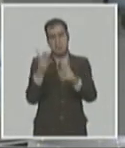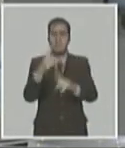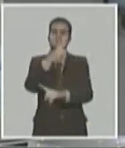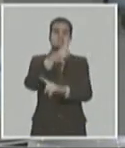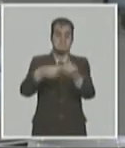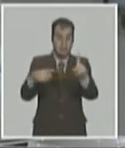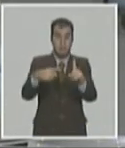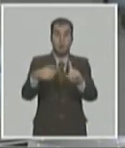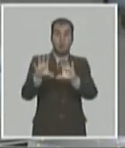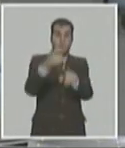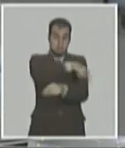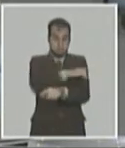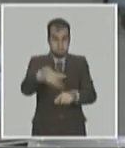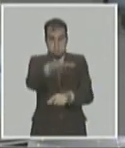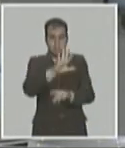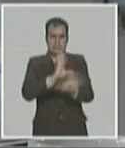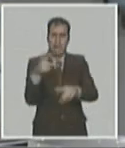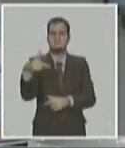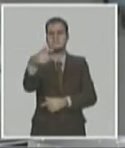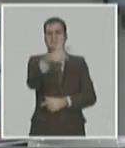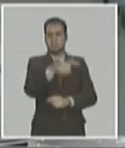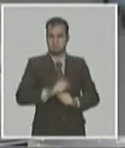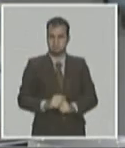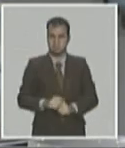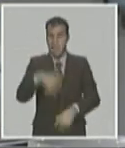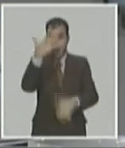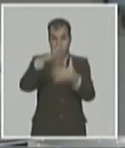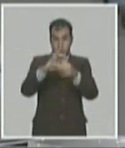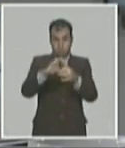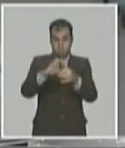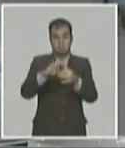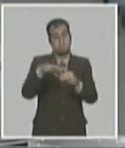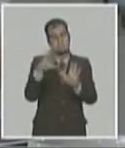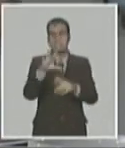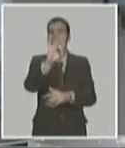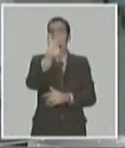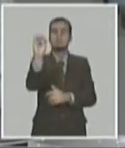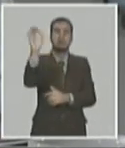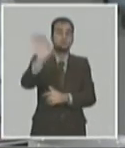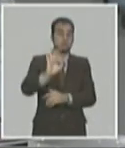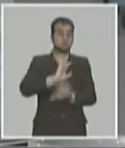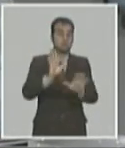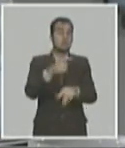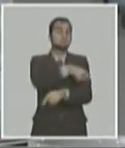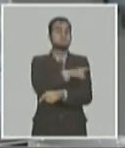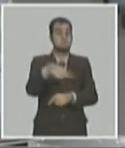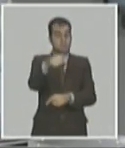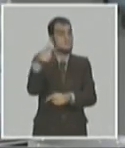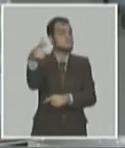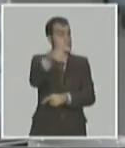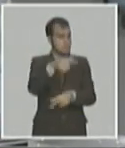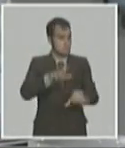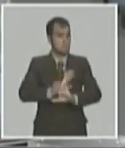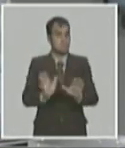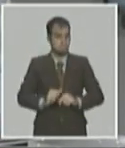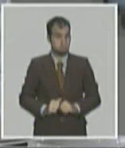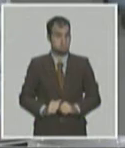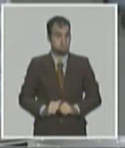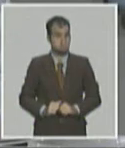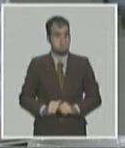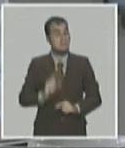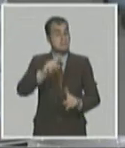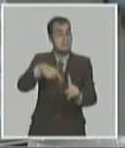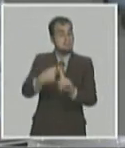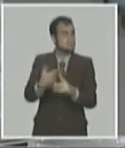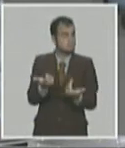el 70% de la población está inmunizada. Si a eso le incorporamos que se cumplan adecuadamente